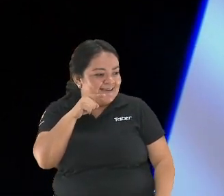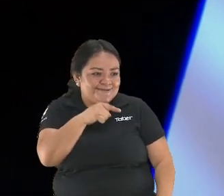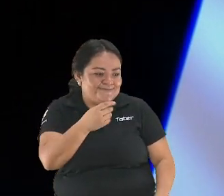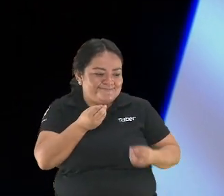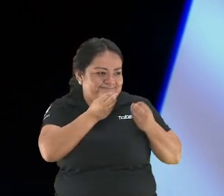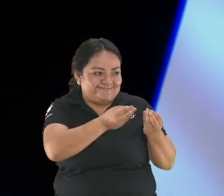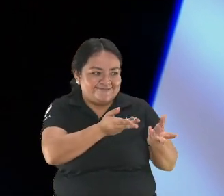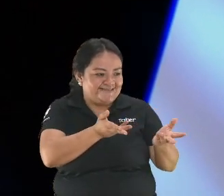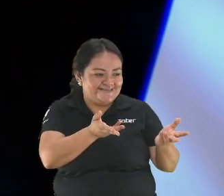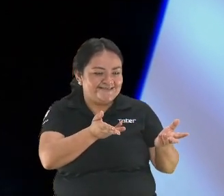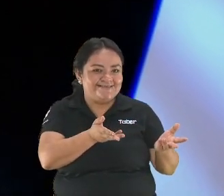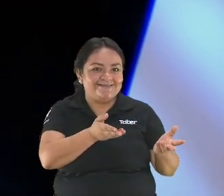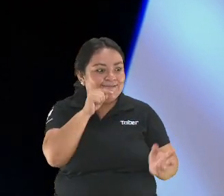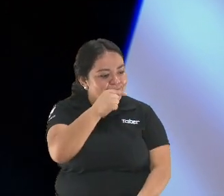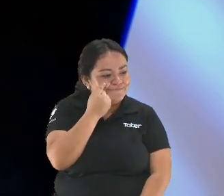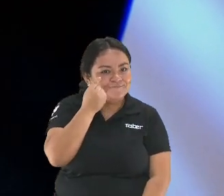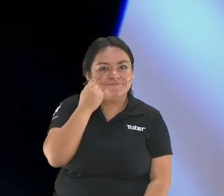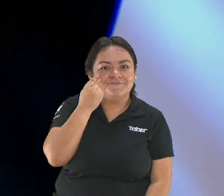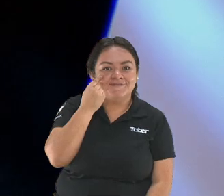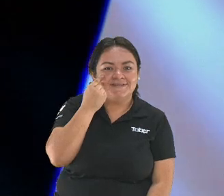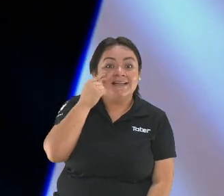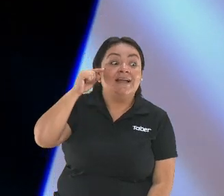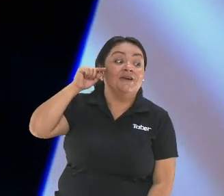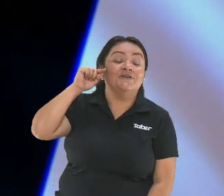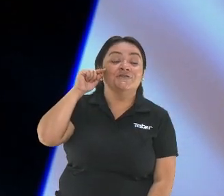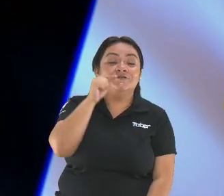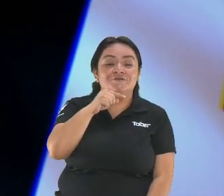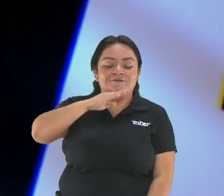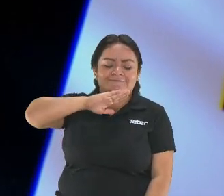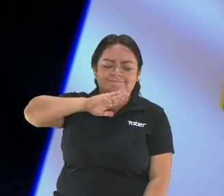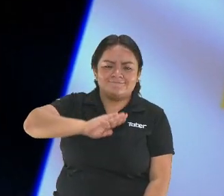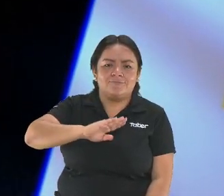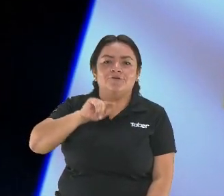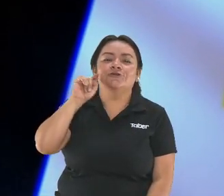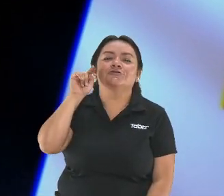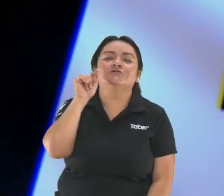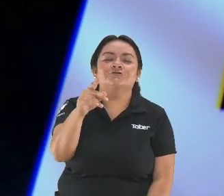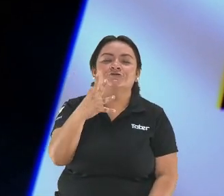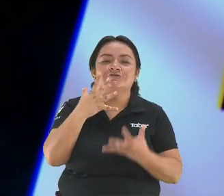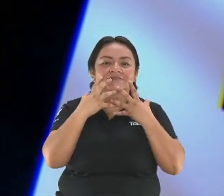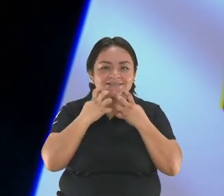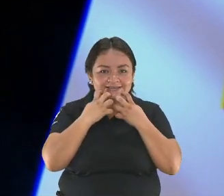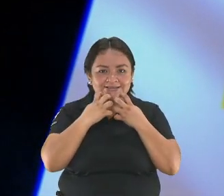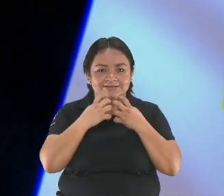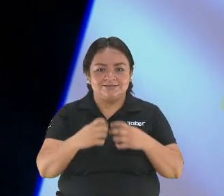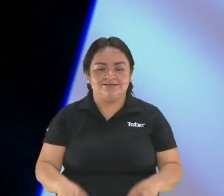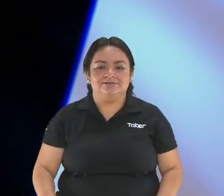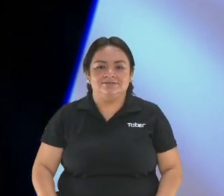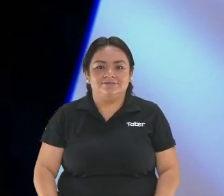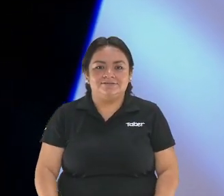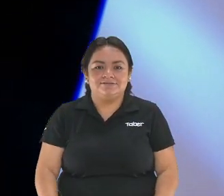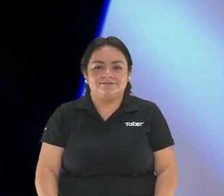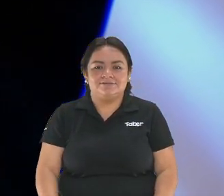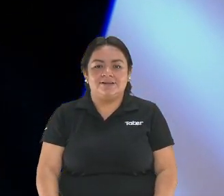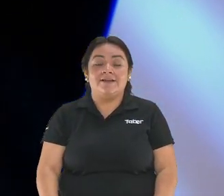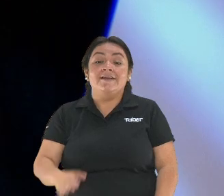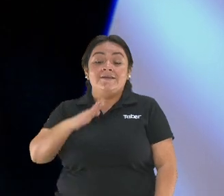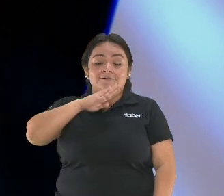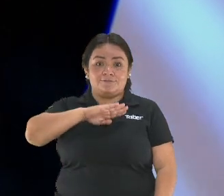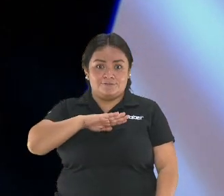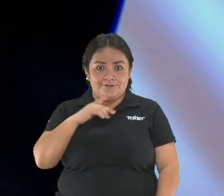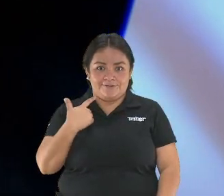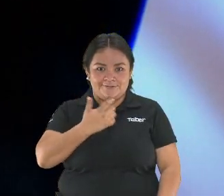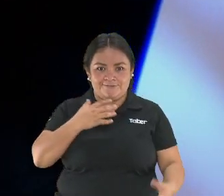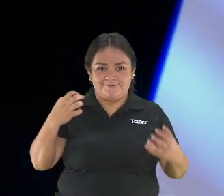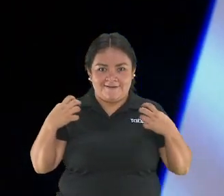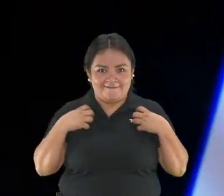mande tú te desanimas porque tú quieres y el desánimo en